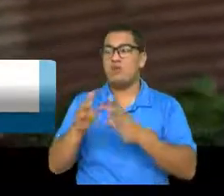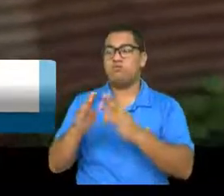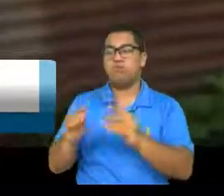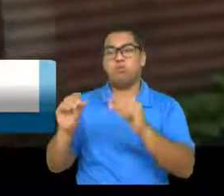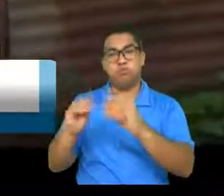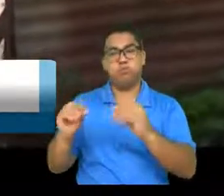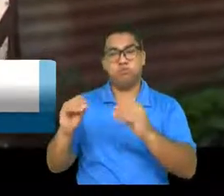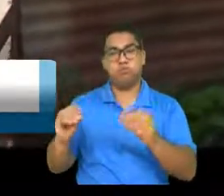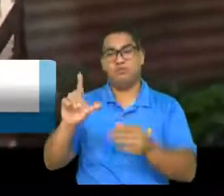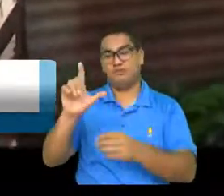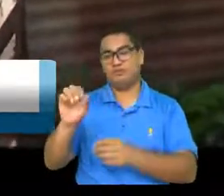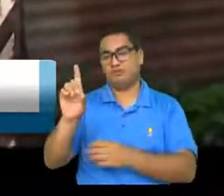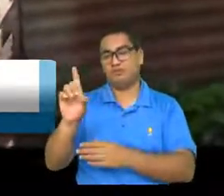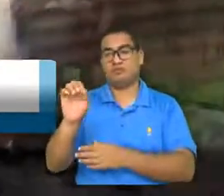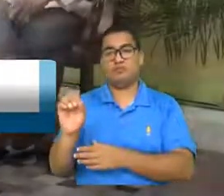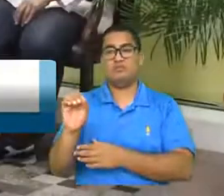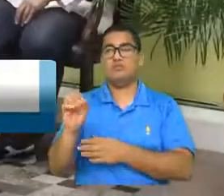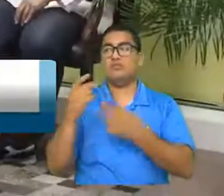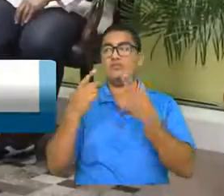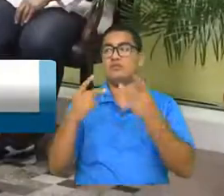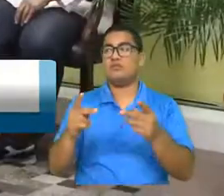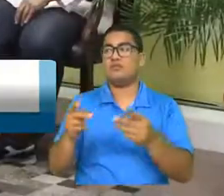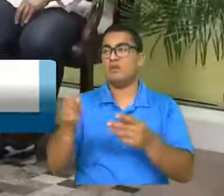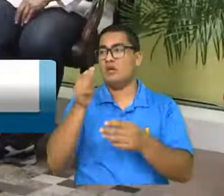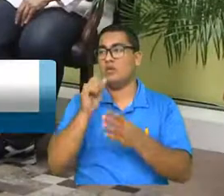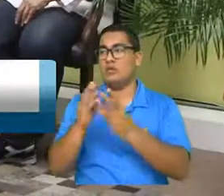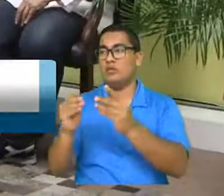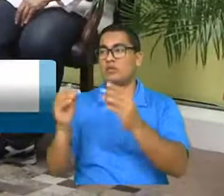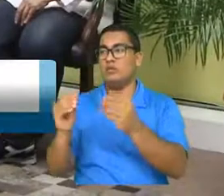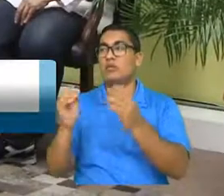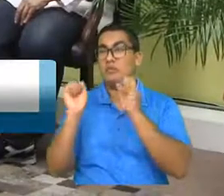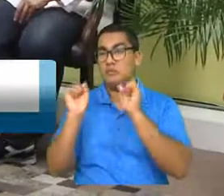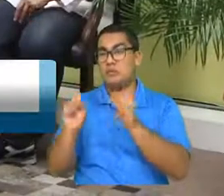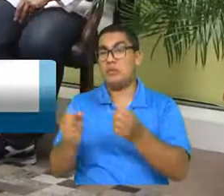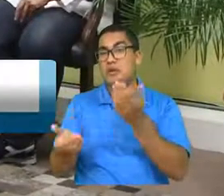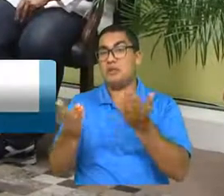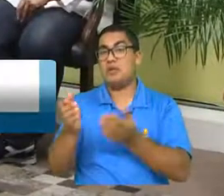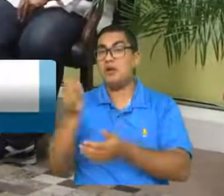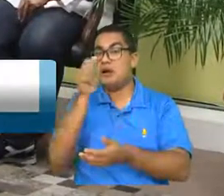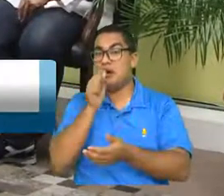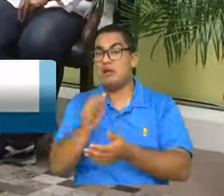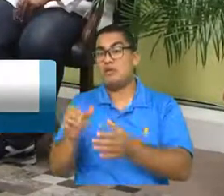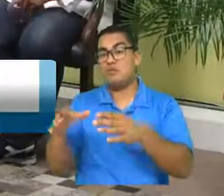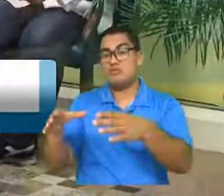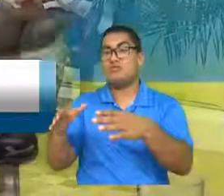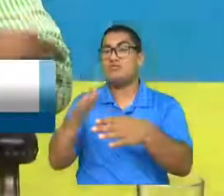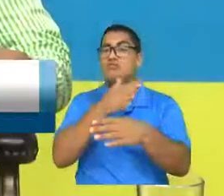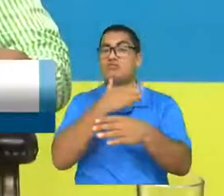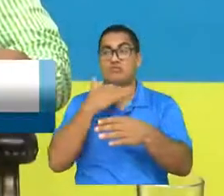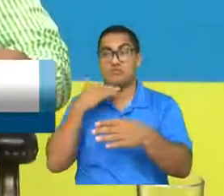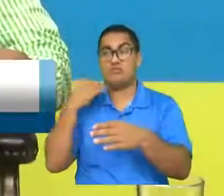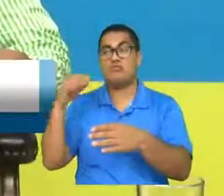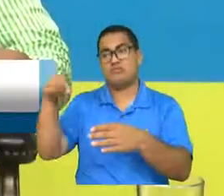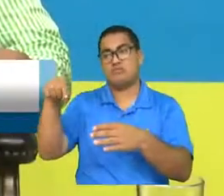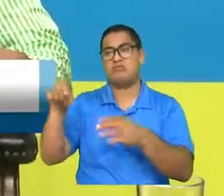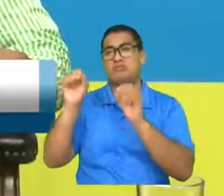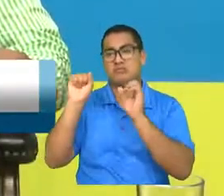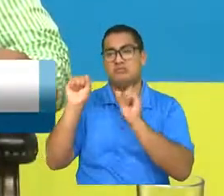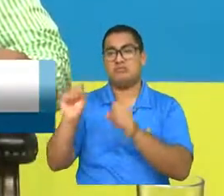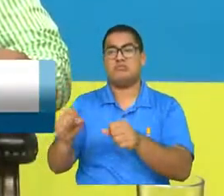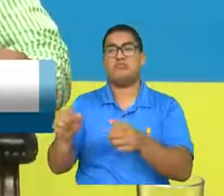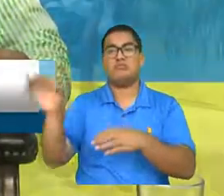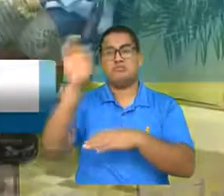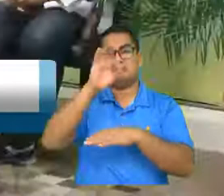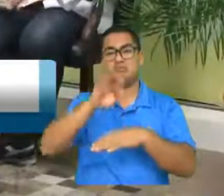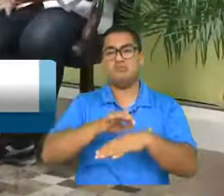Pero de lodo, cuando reposa el lodo, puede haber agüita sucia, pero sí, sí. Agua. Entonces son los lugares